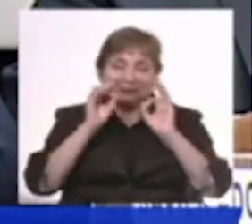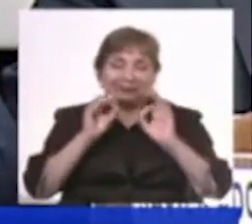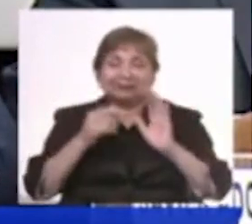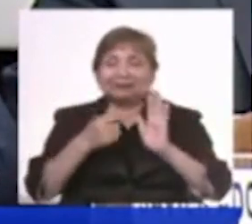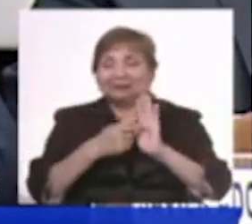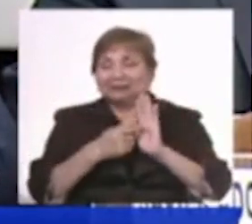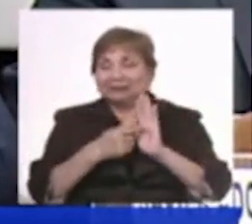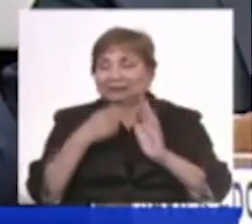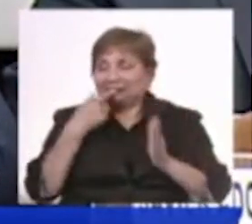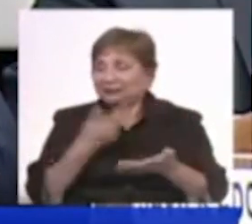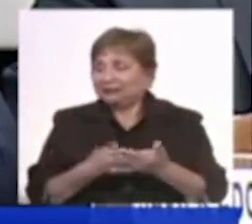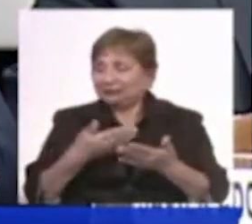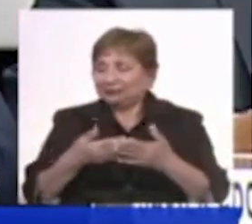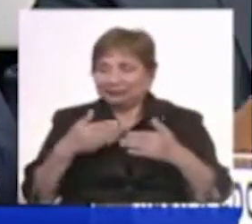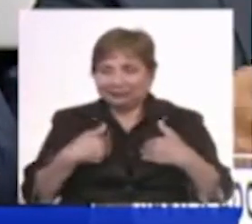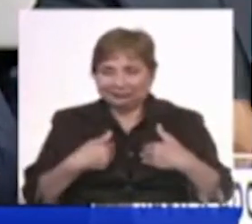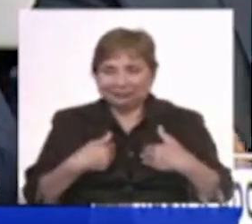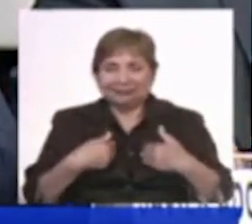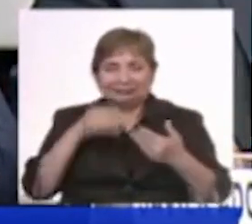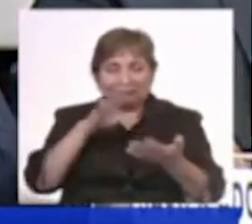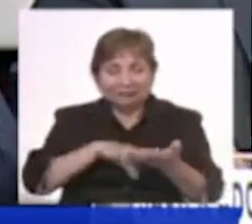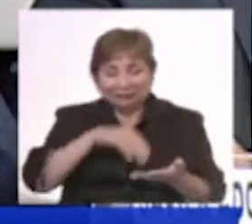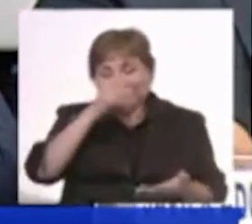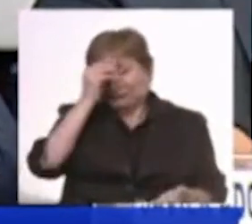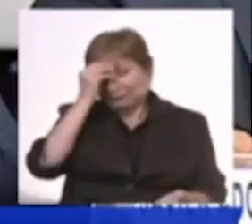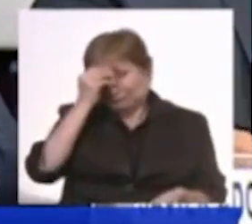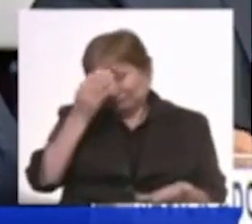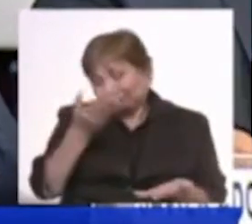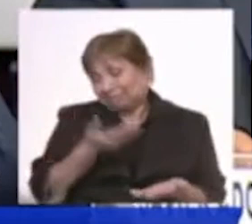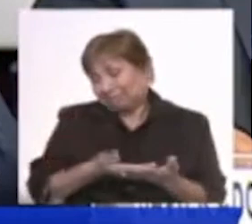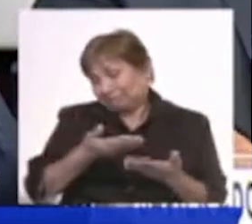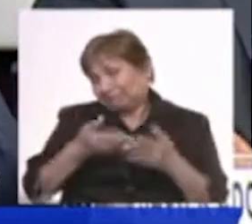esto es que hay lecciones aprendidas.